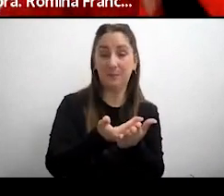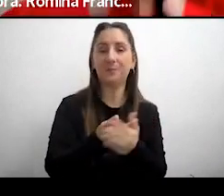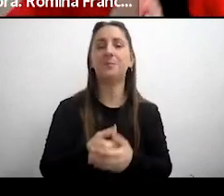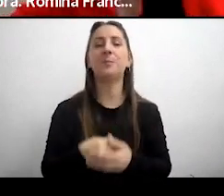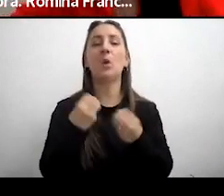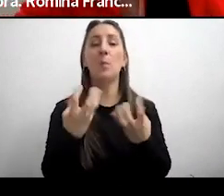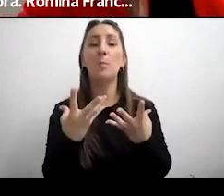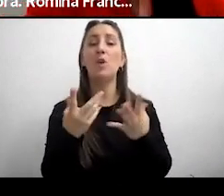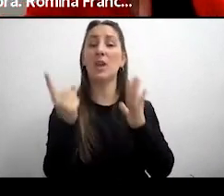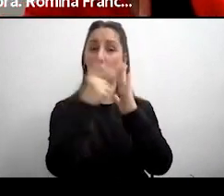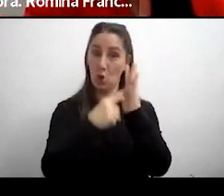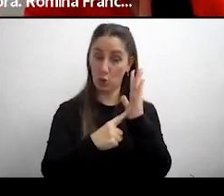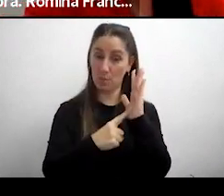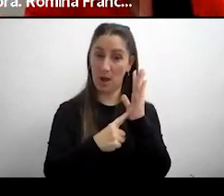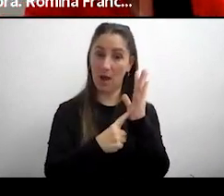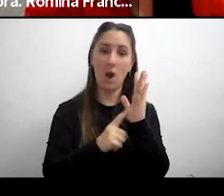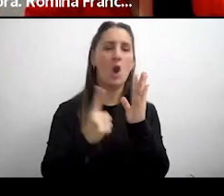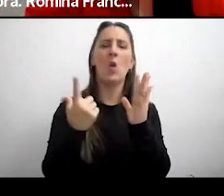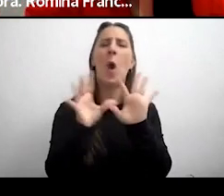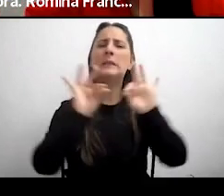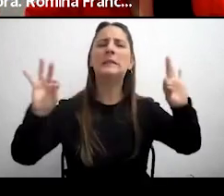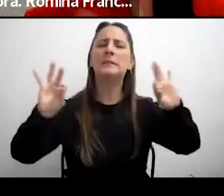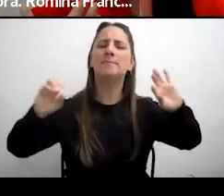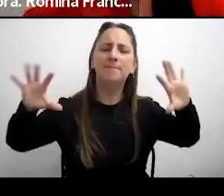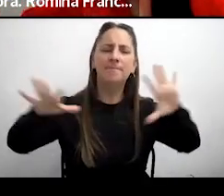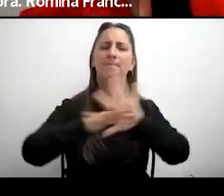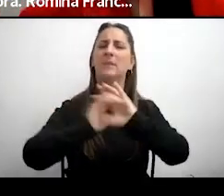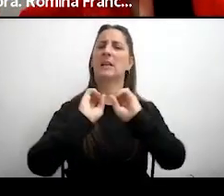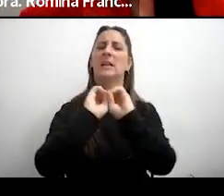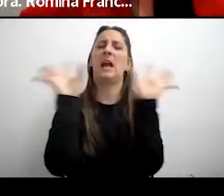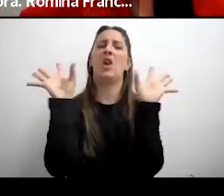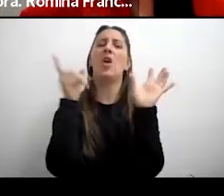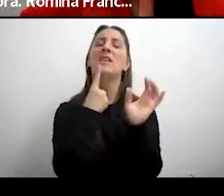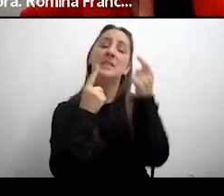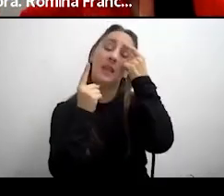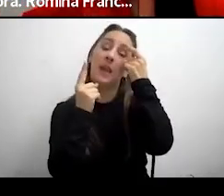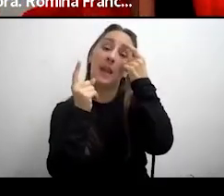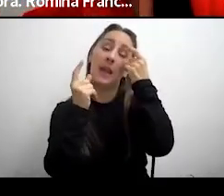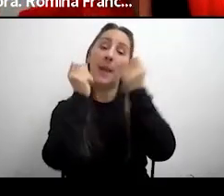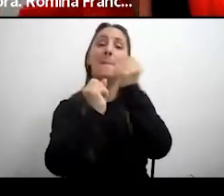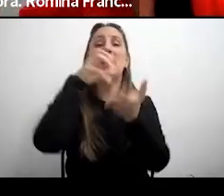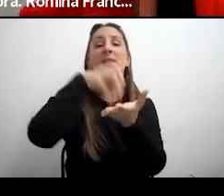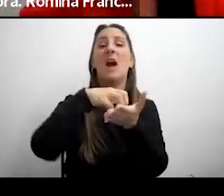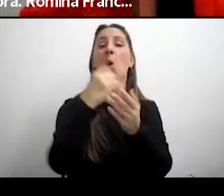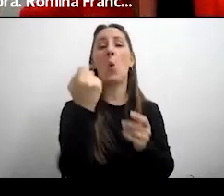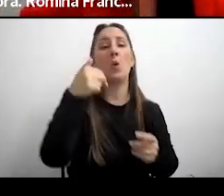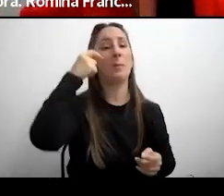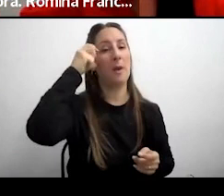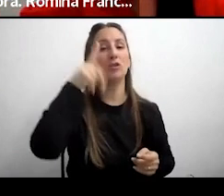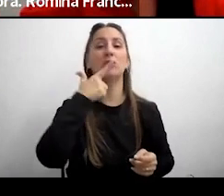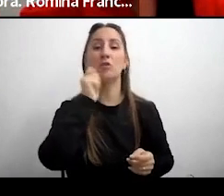la propia norma no hay una definición específica de lo que es el concepto de empresa unipersonal. Por eso nos tenemos que ir a